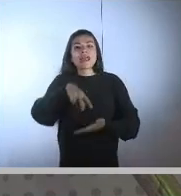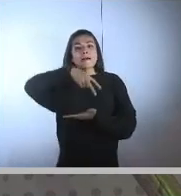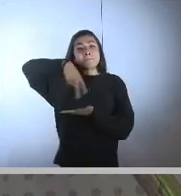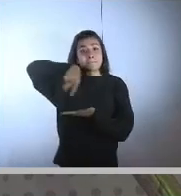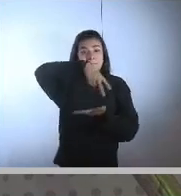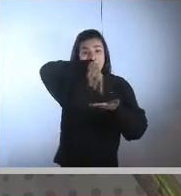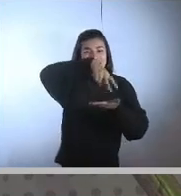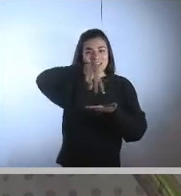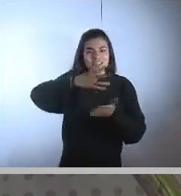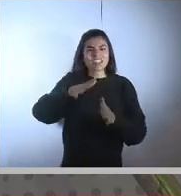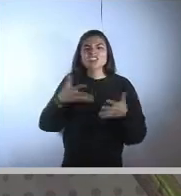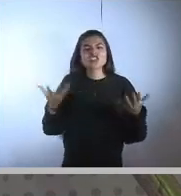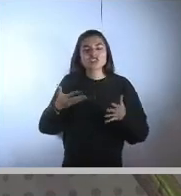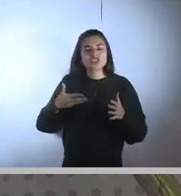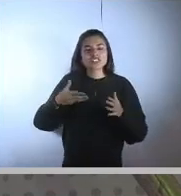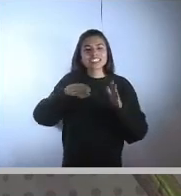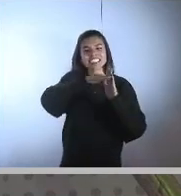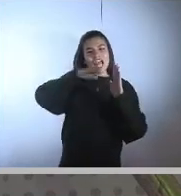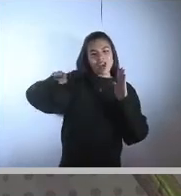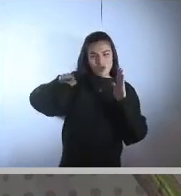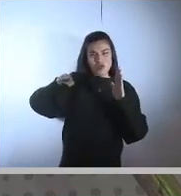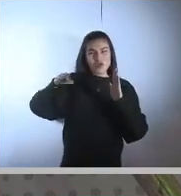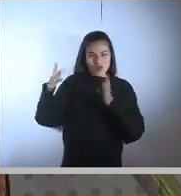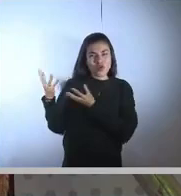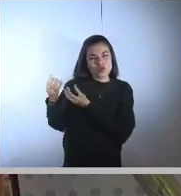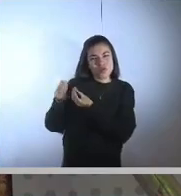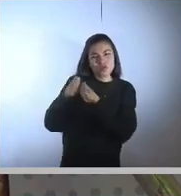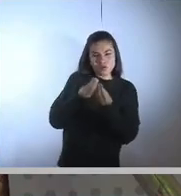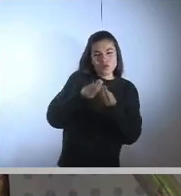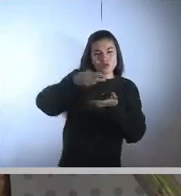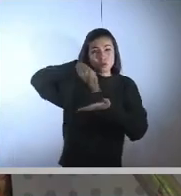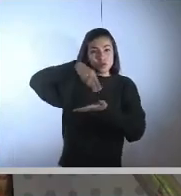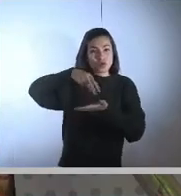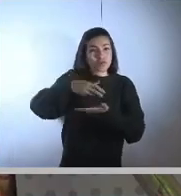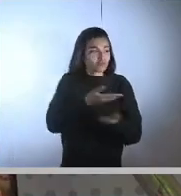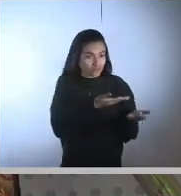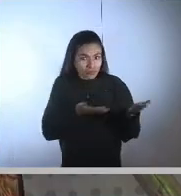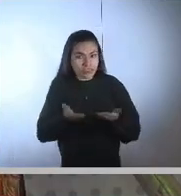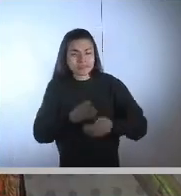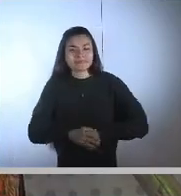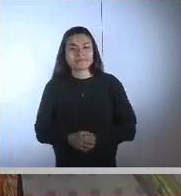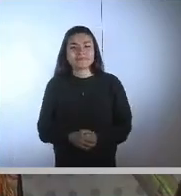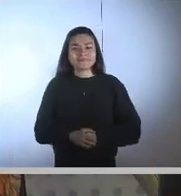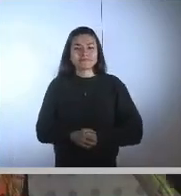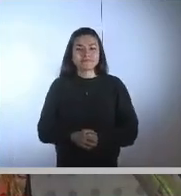que vinieron de los llanos, van a cantar, sigan.